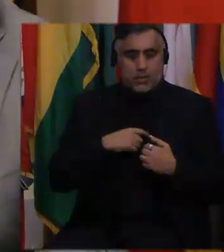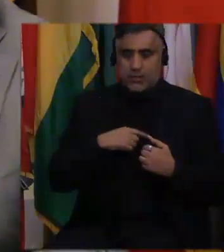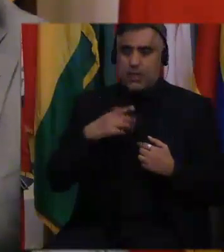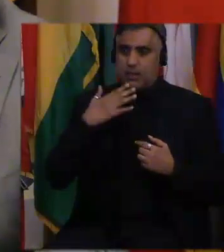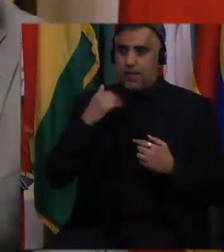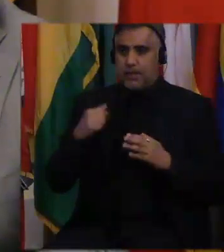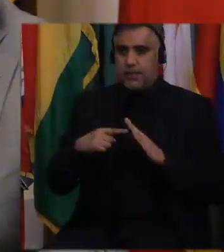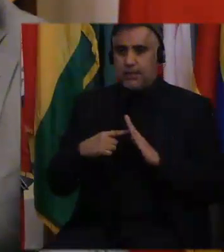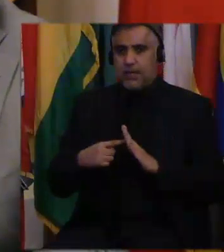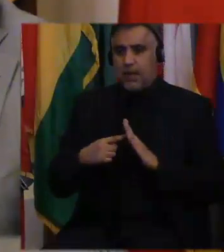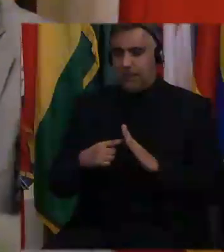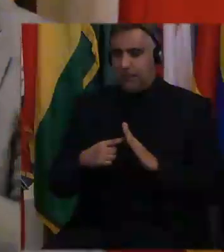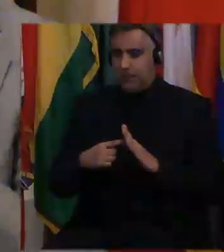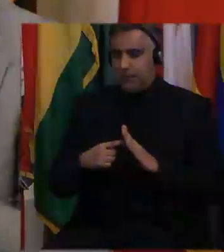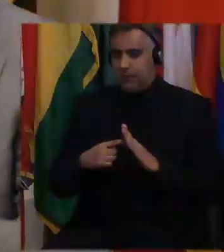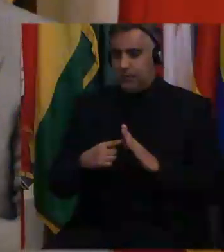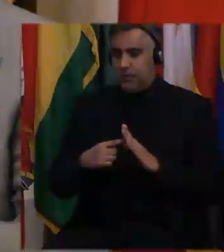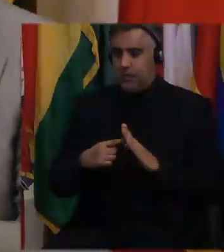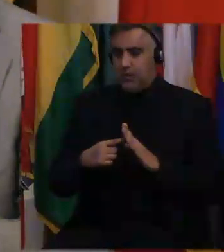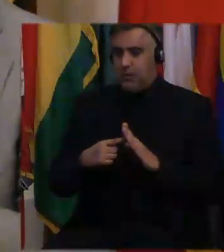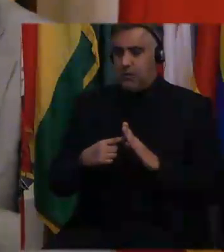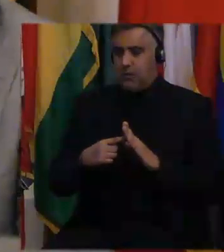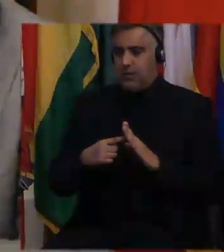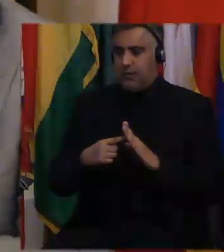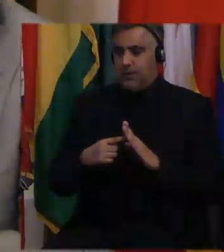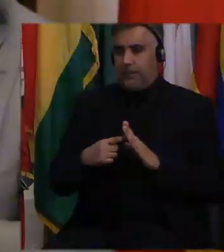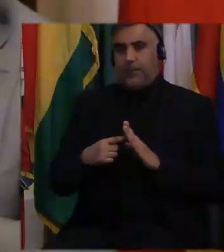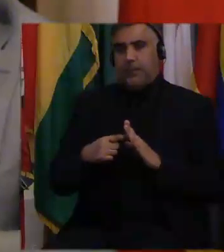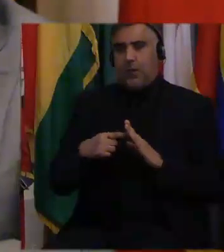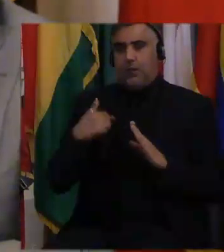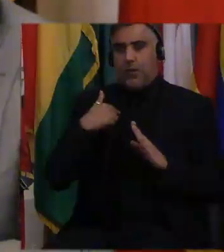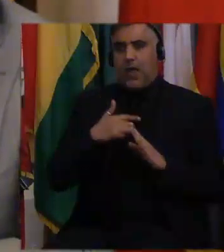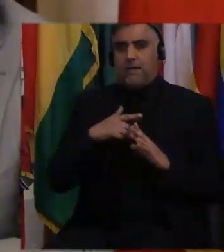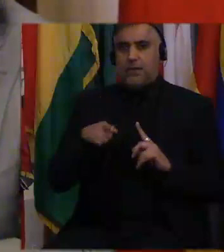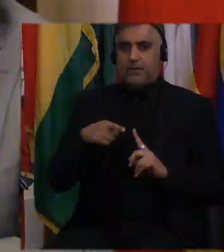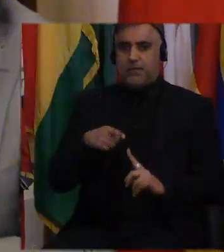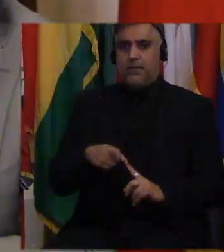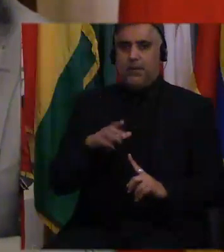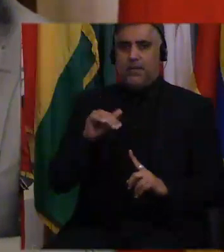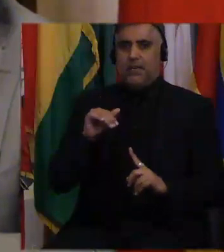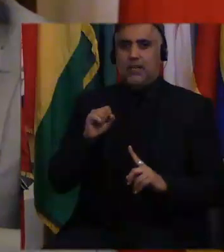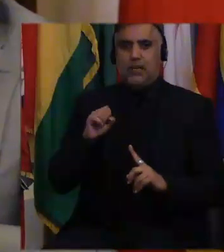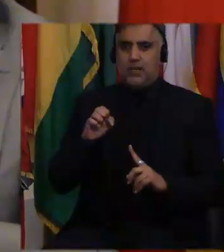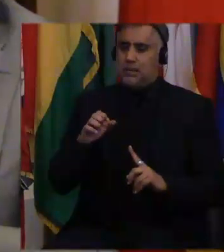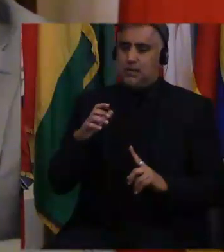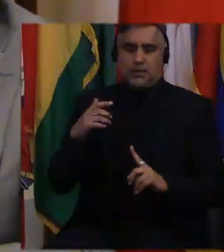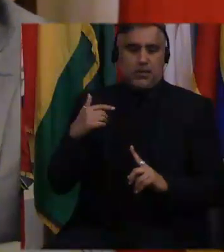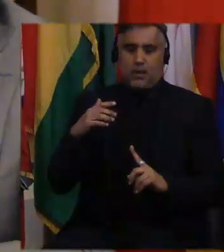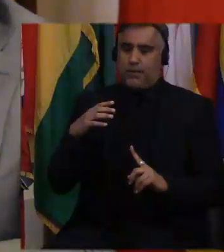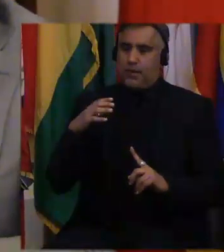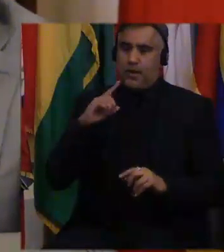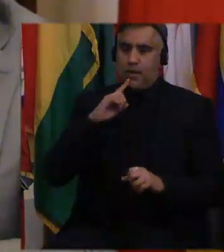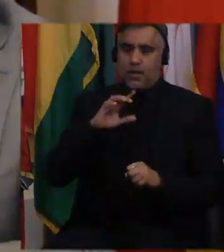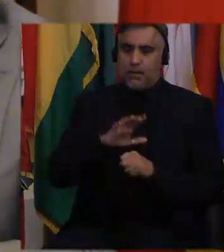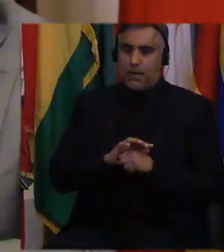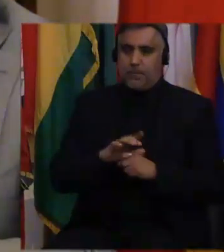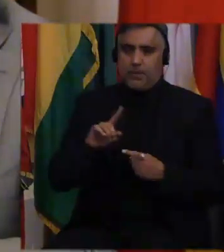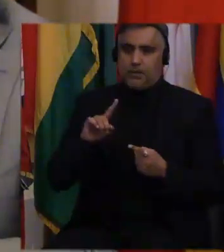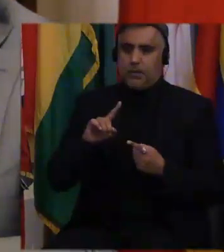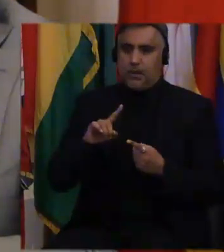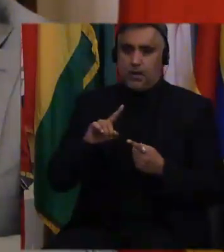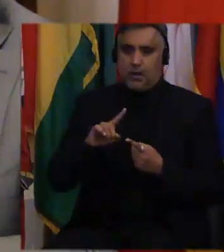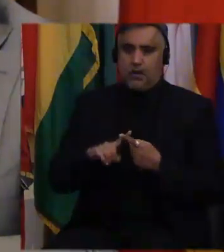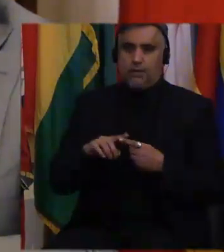ejemplos que hoy nosotros tenemos y que es concreto de esa disposición de la Comisión a trabajar en materia de cooperación técnica para el